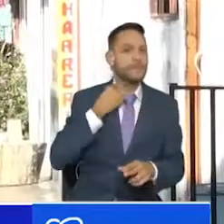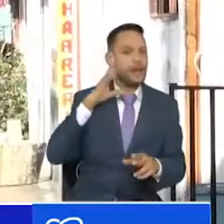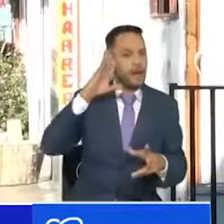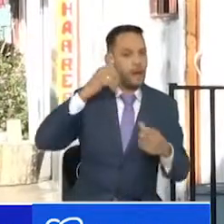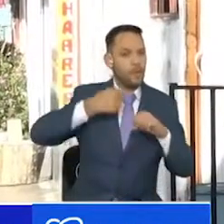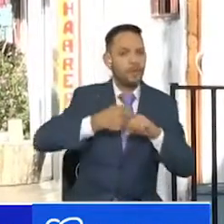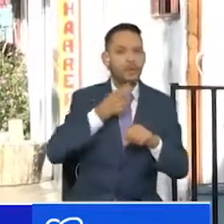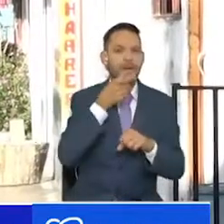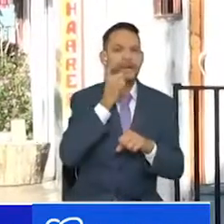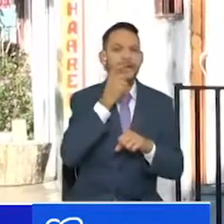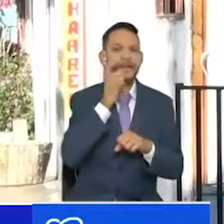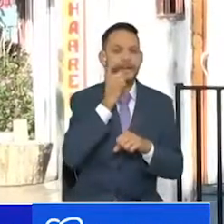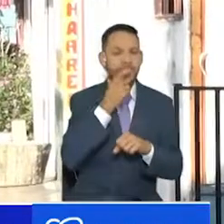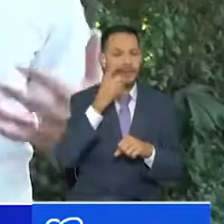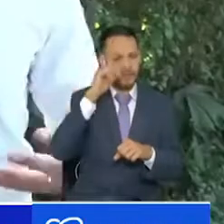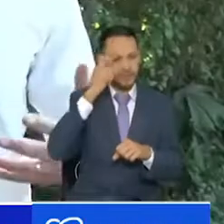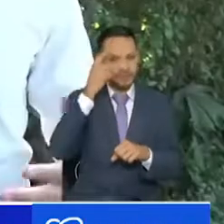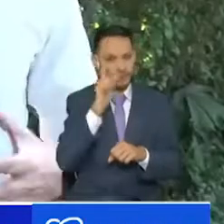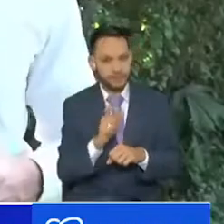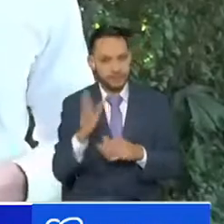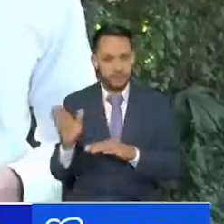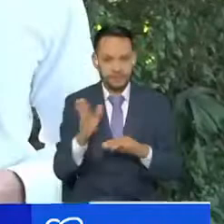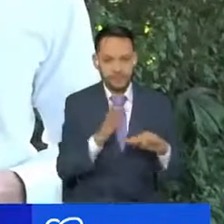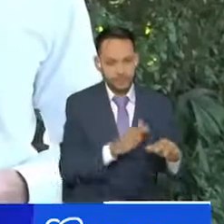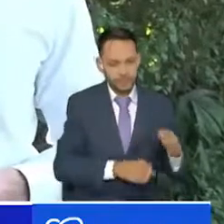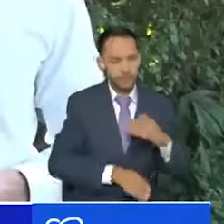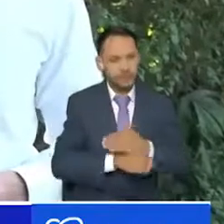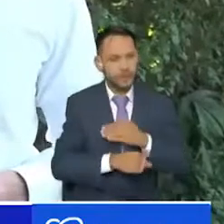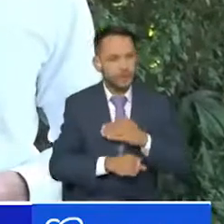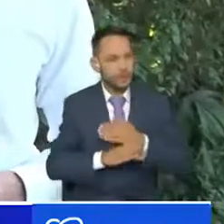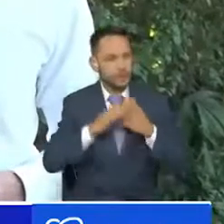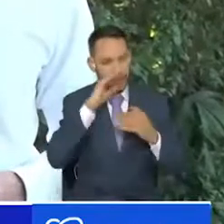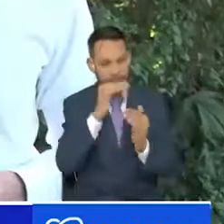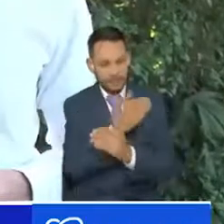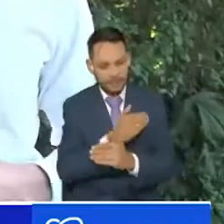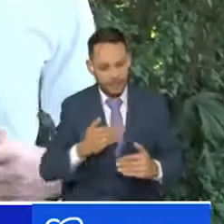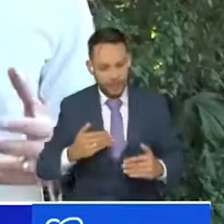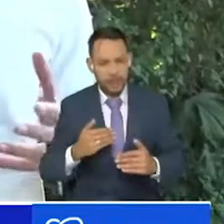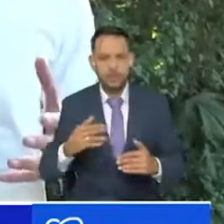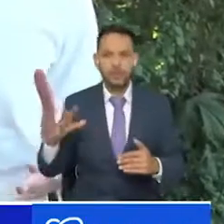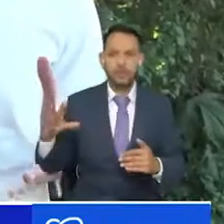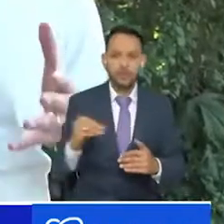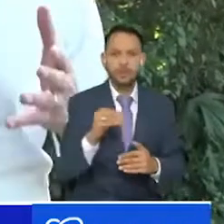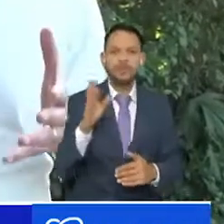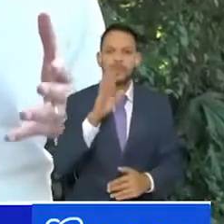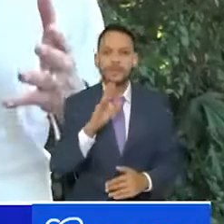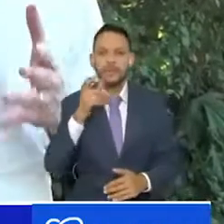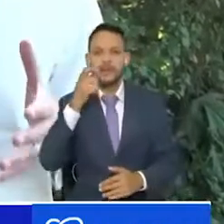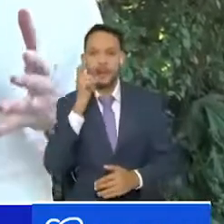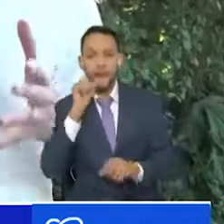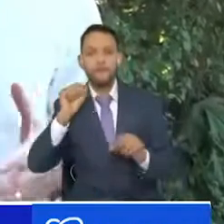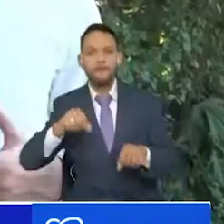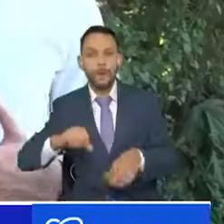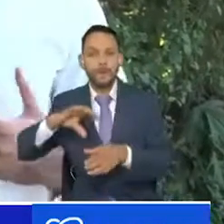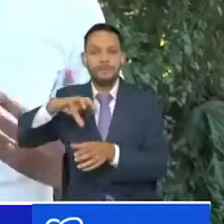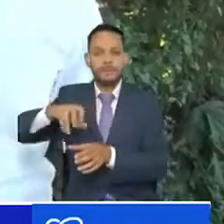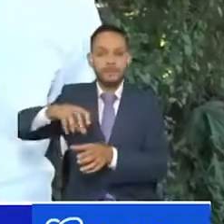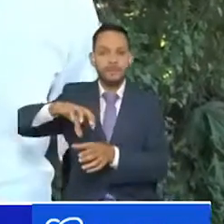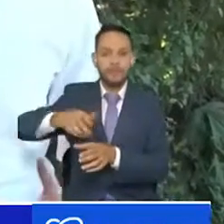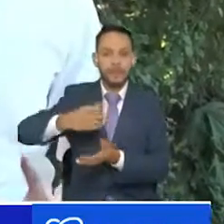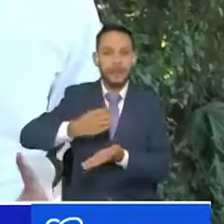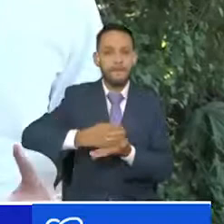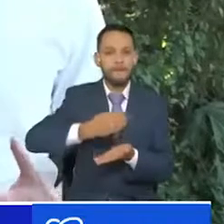con las comunidades con que todos nuestros niños en el departamento de caldas puedan tomar un vaso de agua potable a